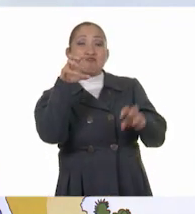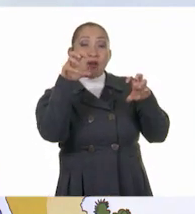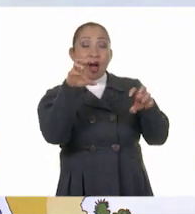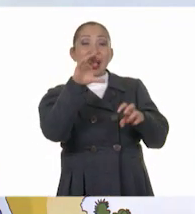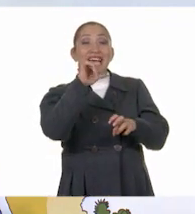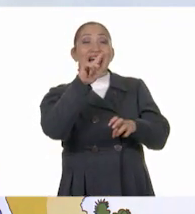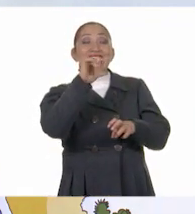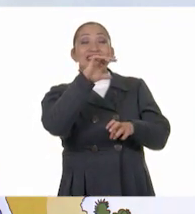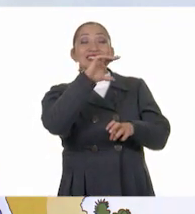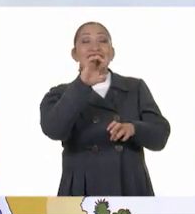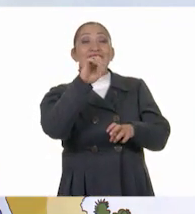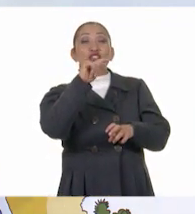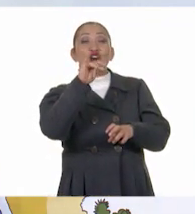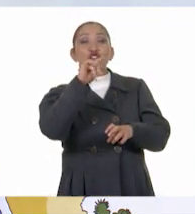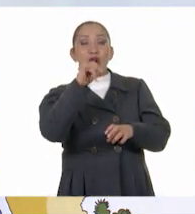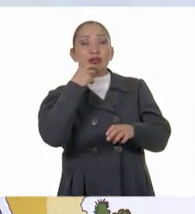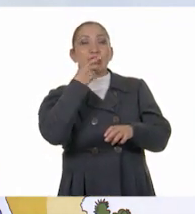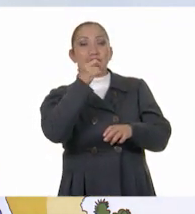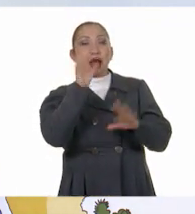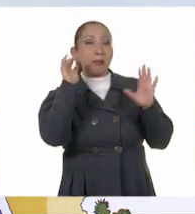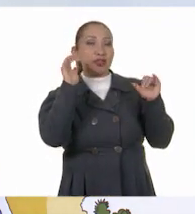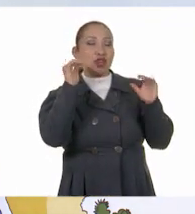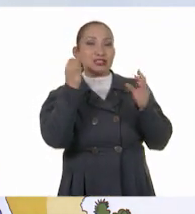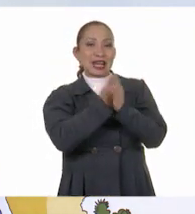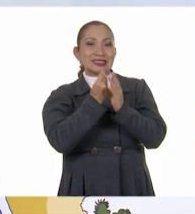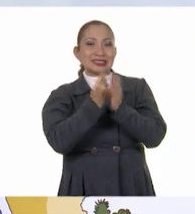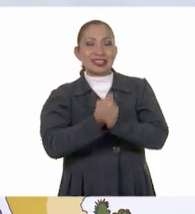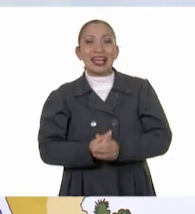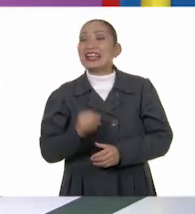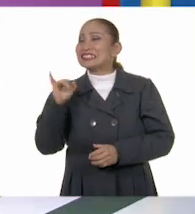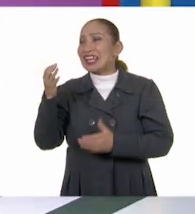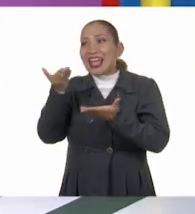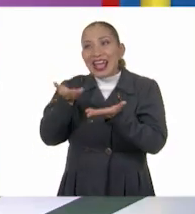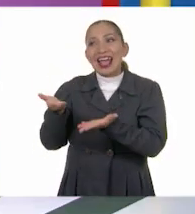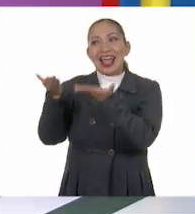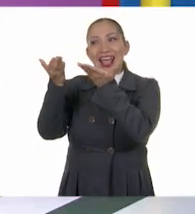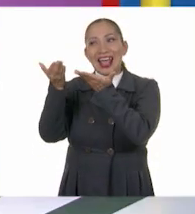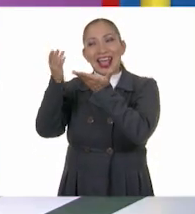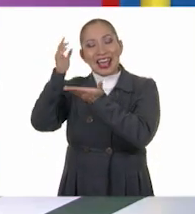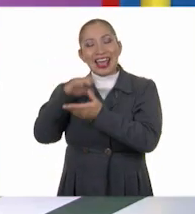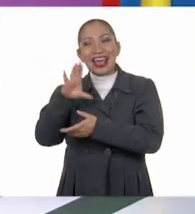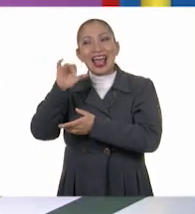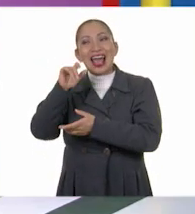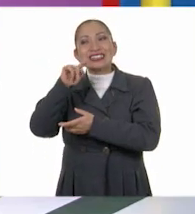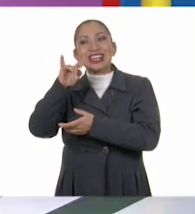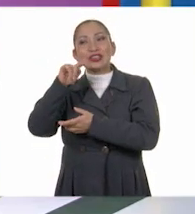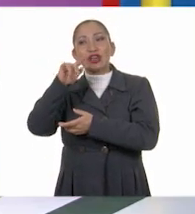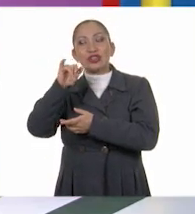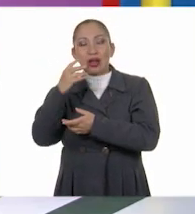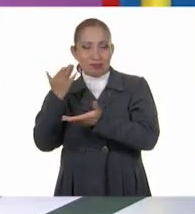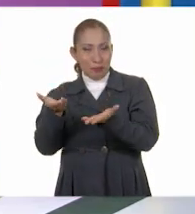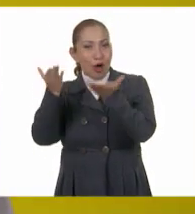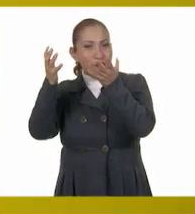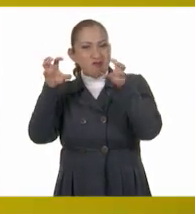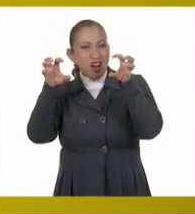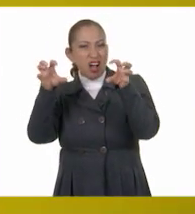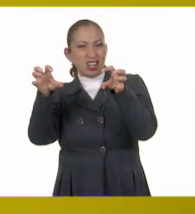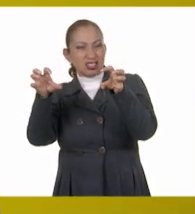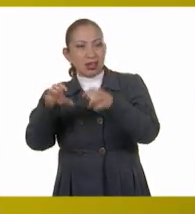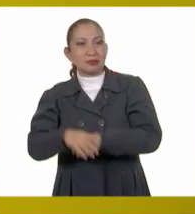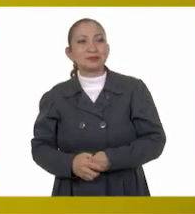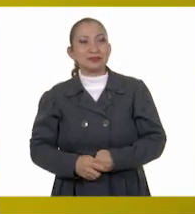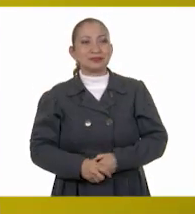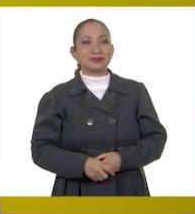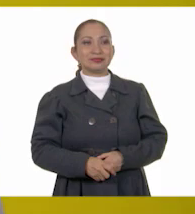monstruo calcetotón despida la clase de hoy? ¡Sí, que lo haga el calcetotón, por favor! ¡Adelante, monstruo